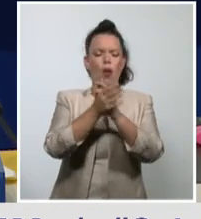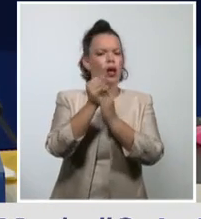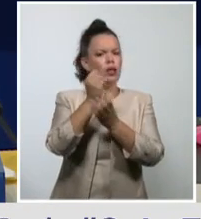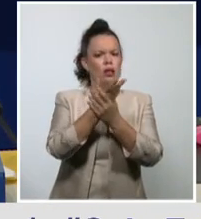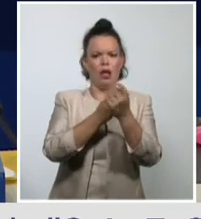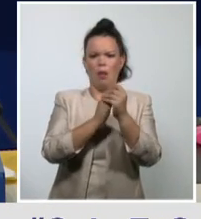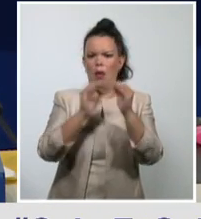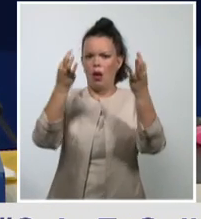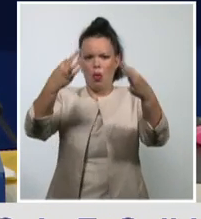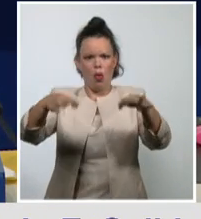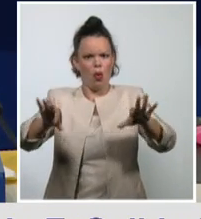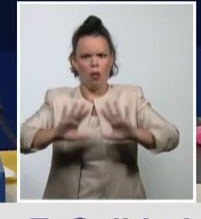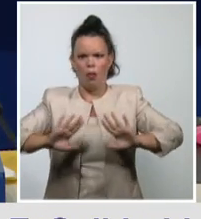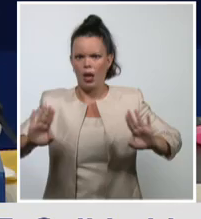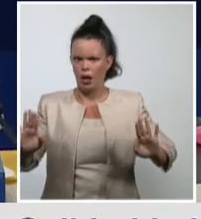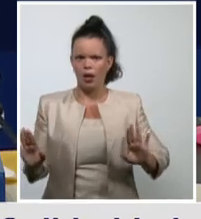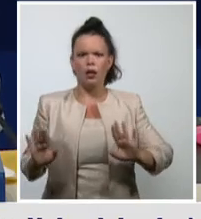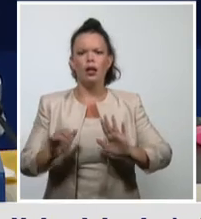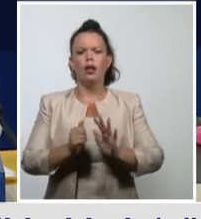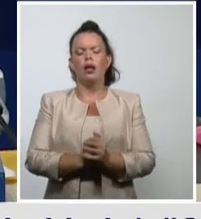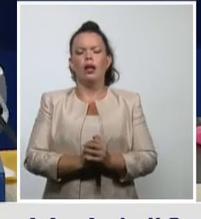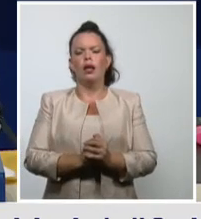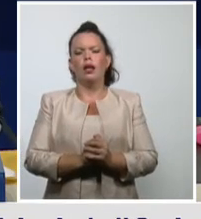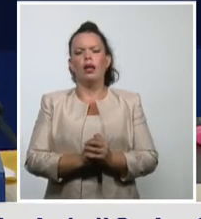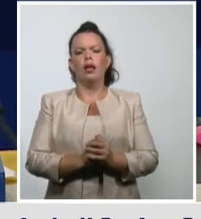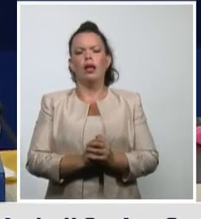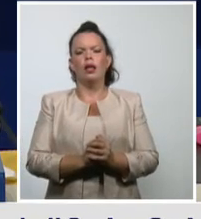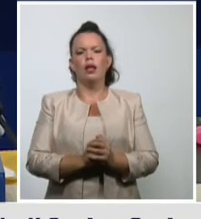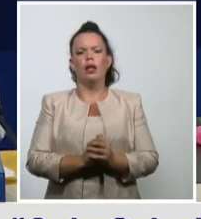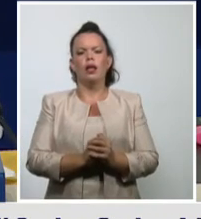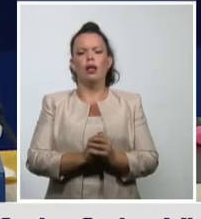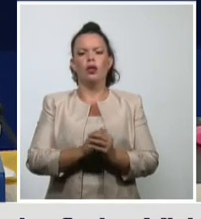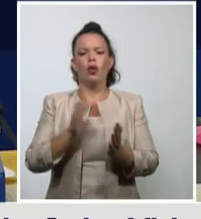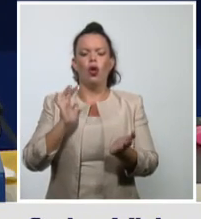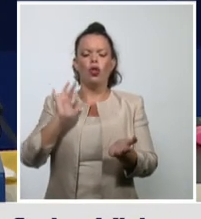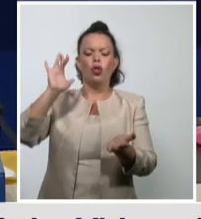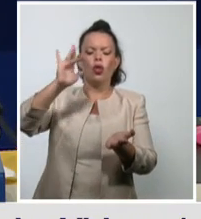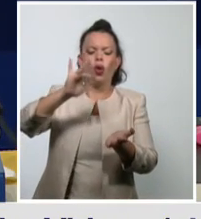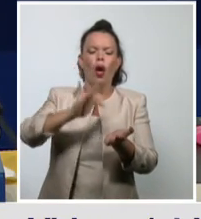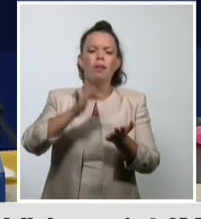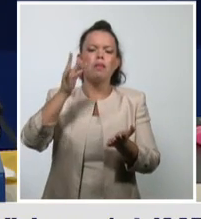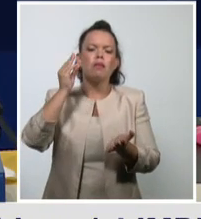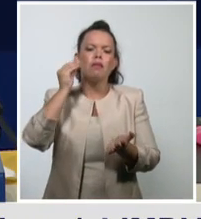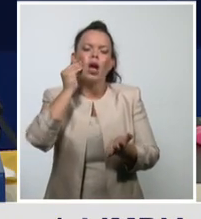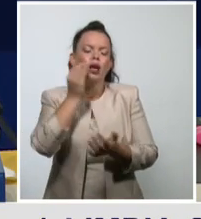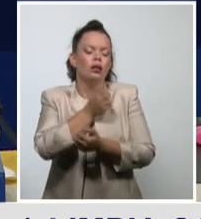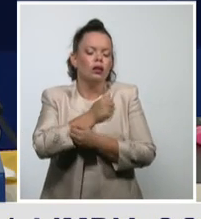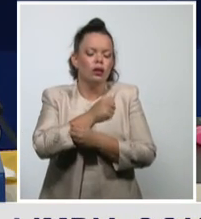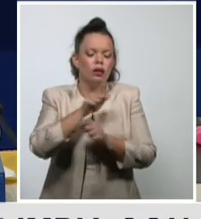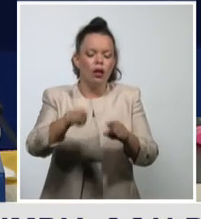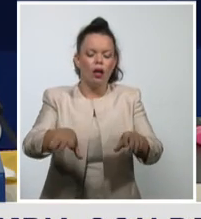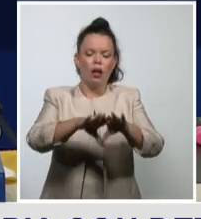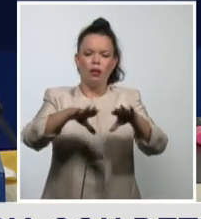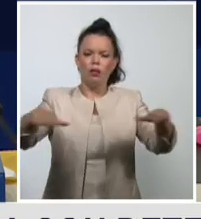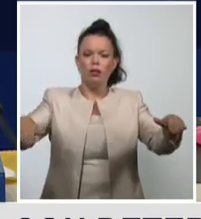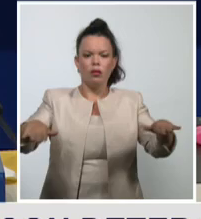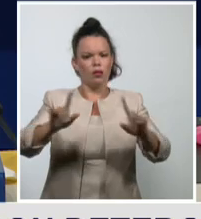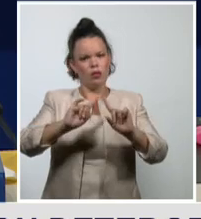funeral, no tener contacto con el cadáver, es algo que también se